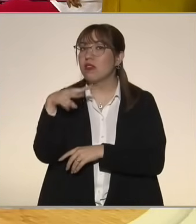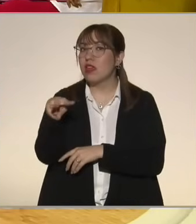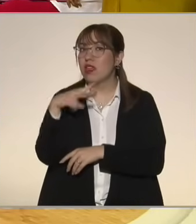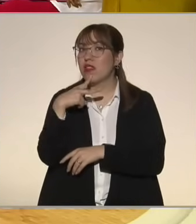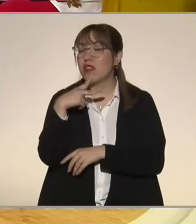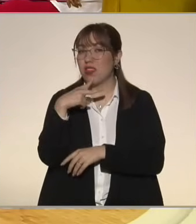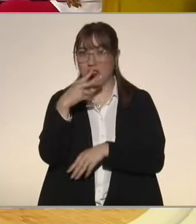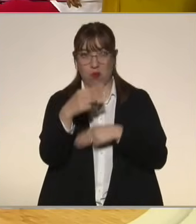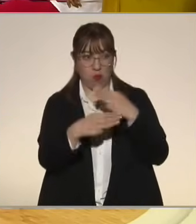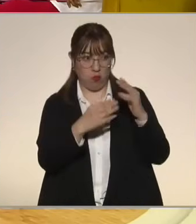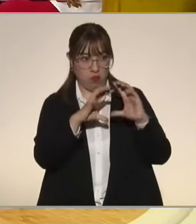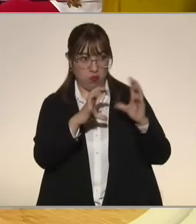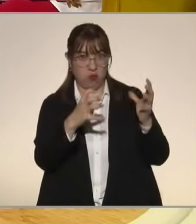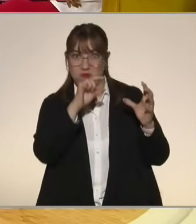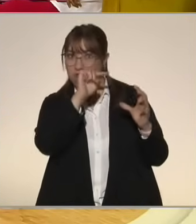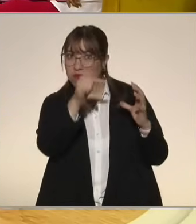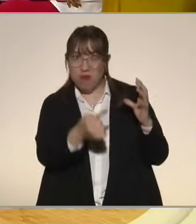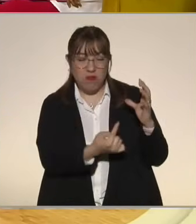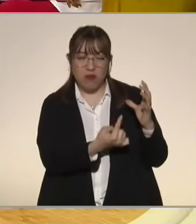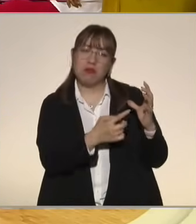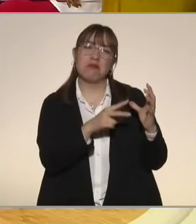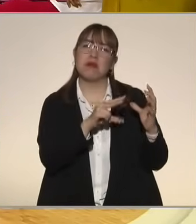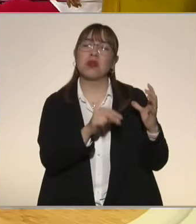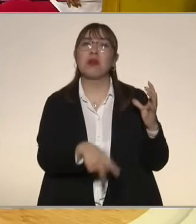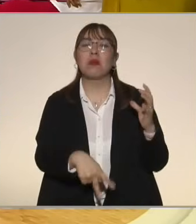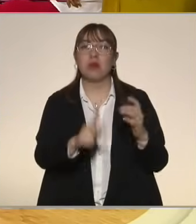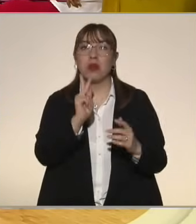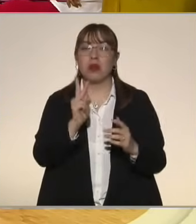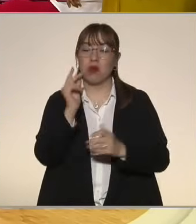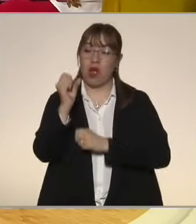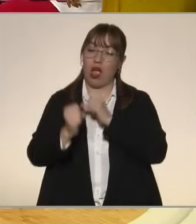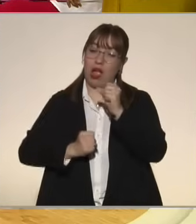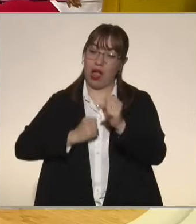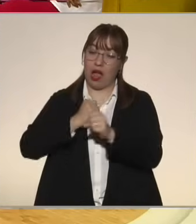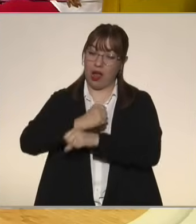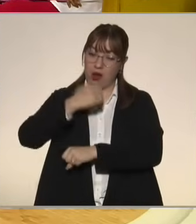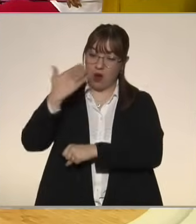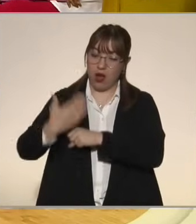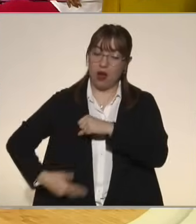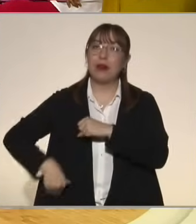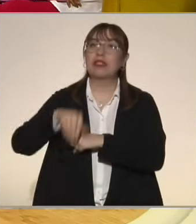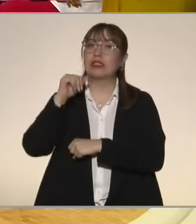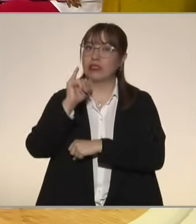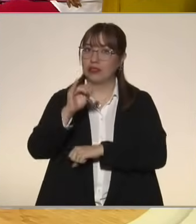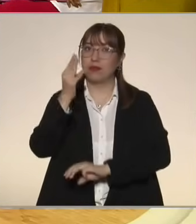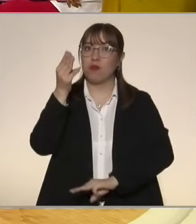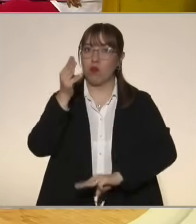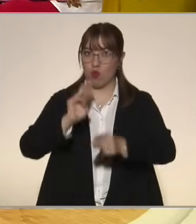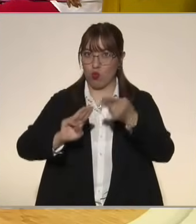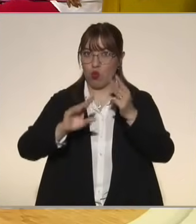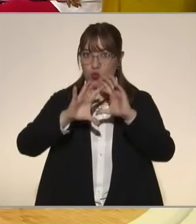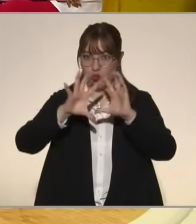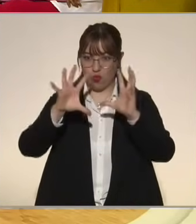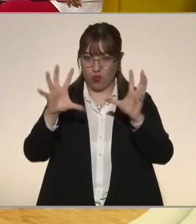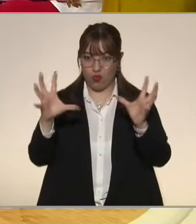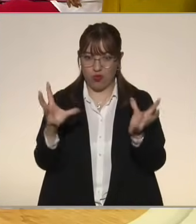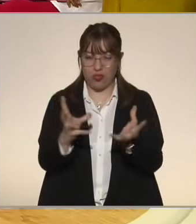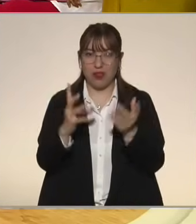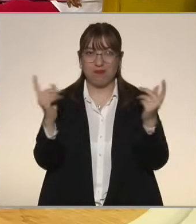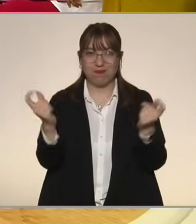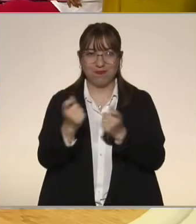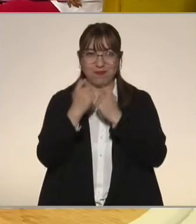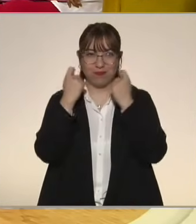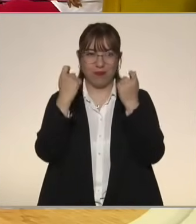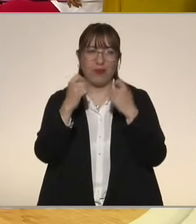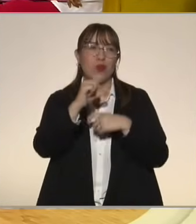todos lados, pero el fin de un año sí, ¿no? El fin de un año sí, el fin de año, sé que hay otros países